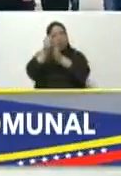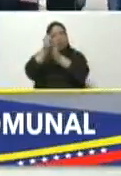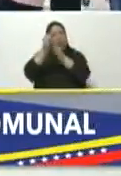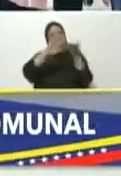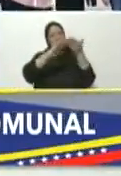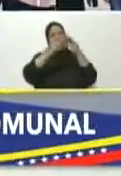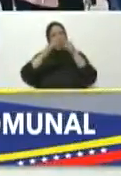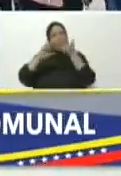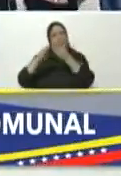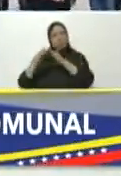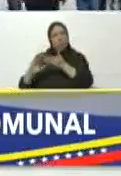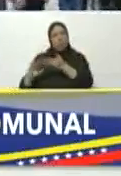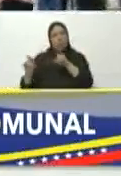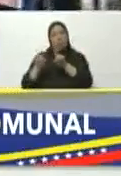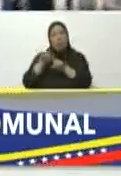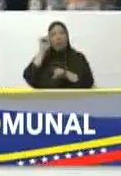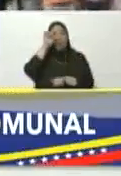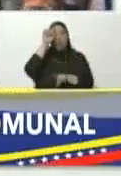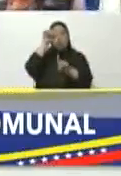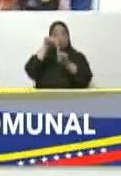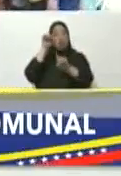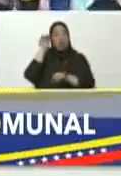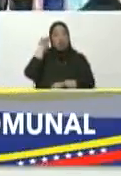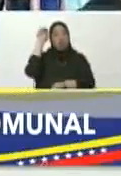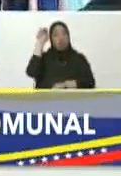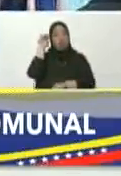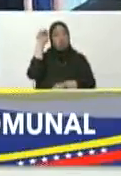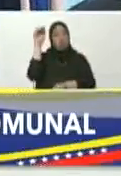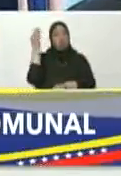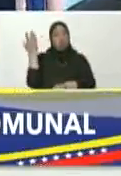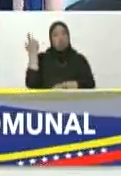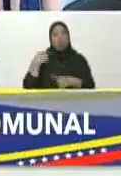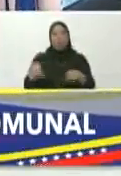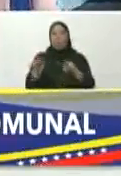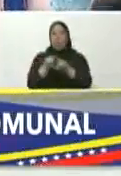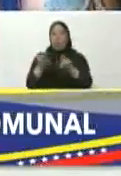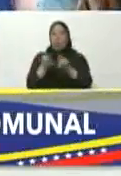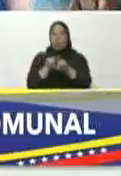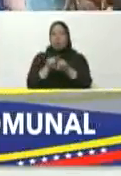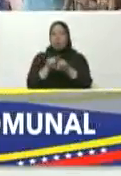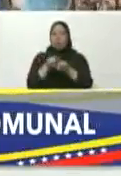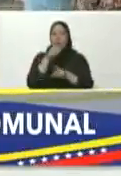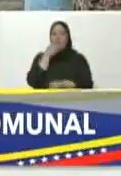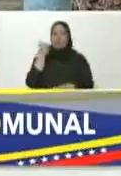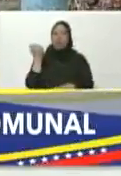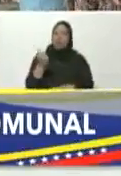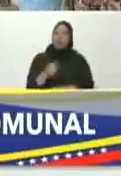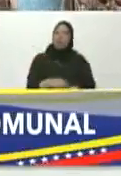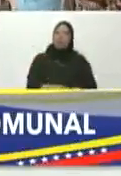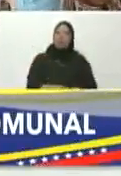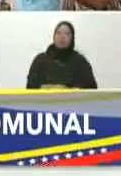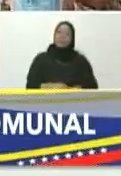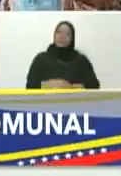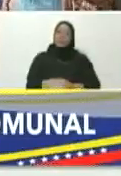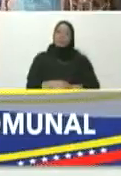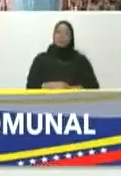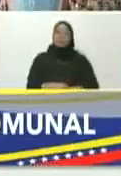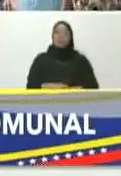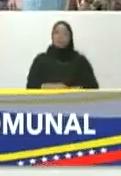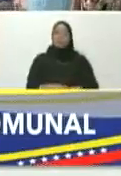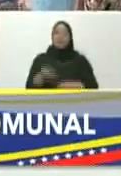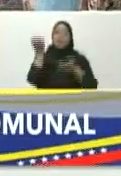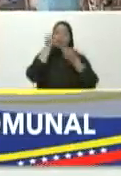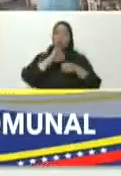Y vamos en ese camino. ¿Ah? Cada vez más y cada vez mejor. El socialismo en lo